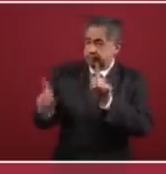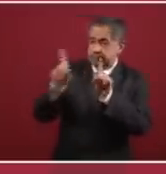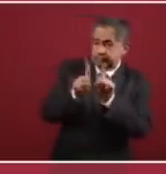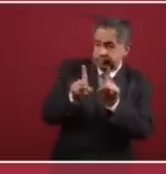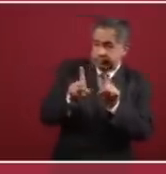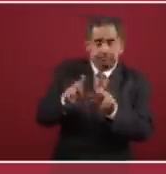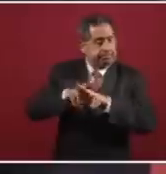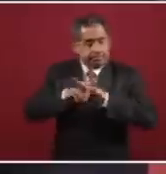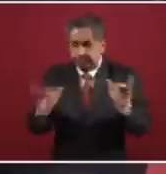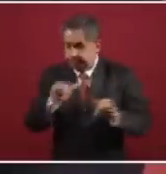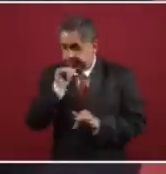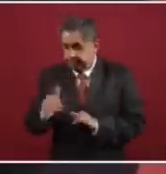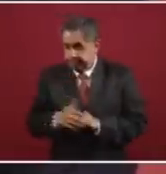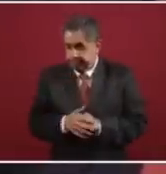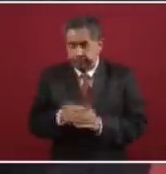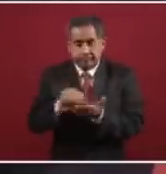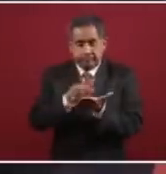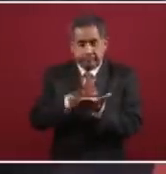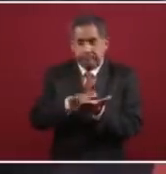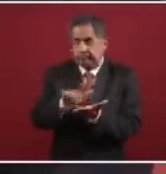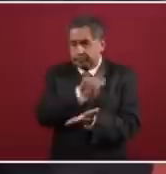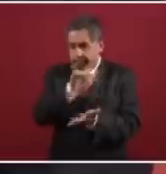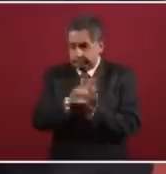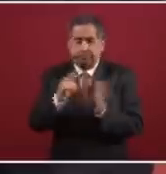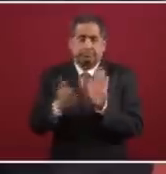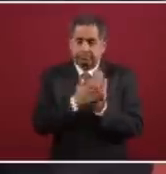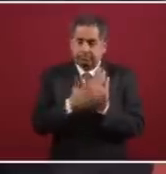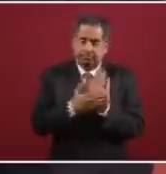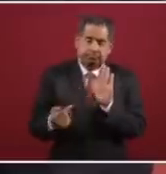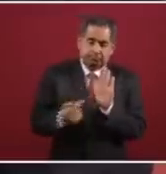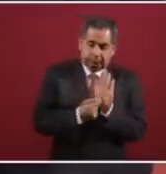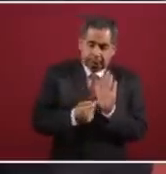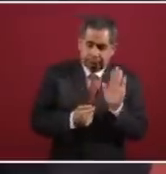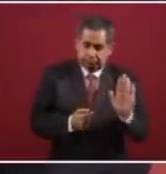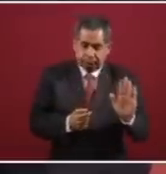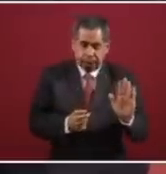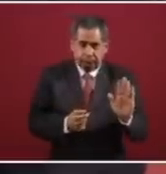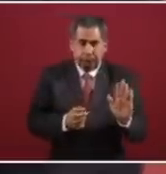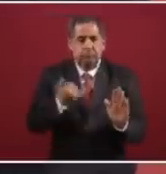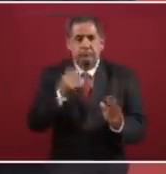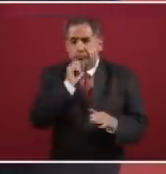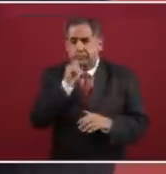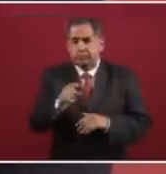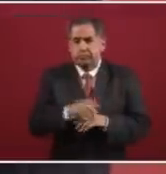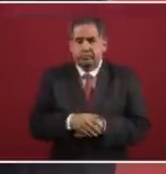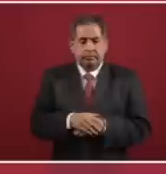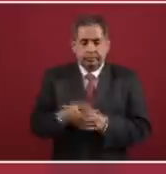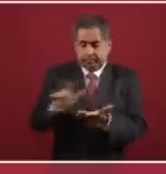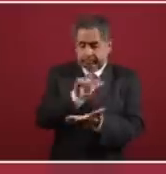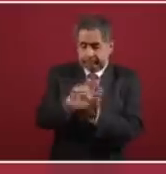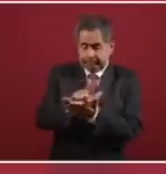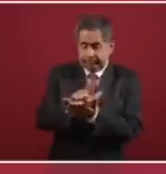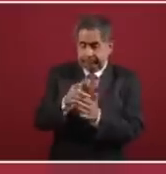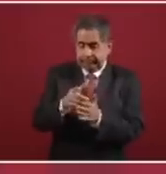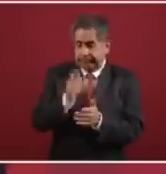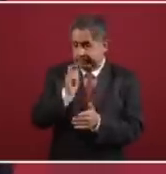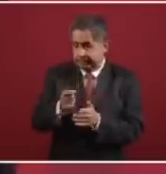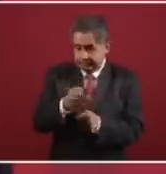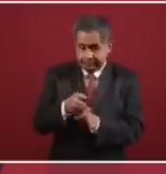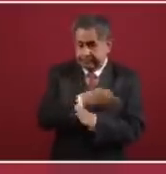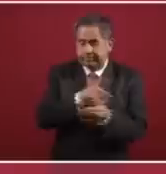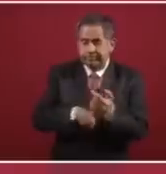adjuntas y existe la ley. Incluso antes de la ley